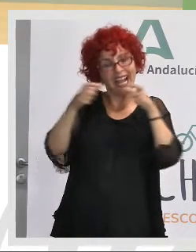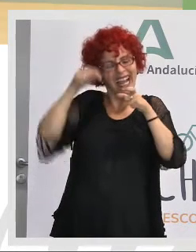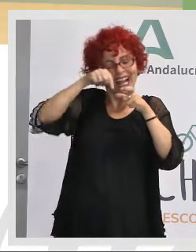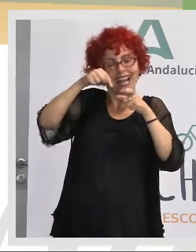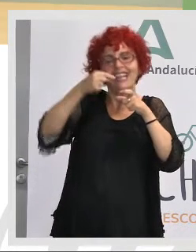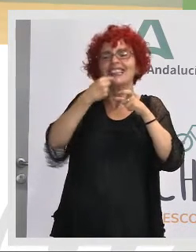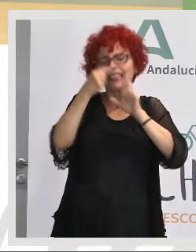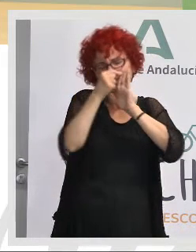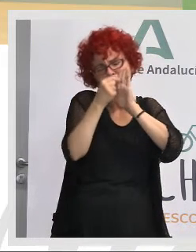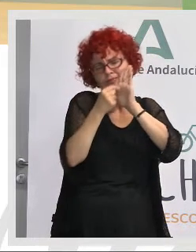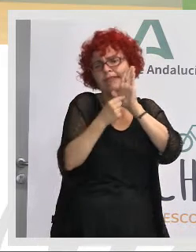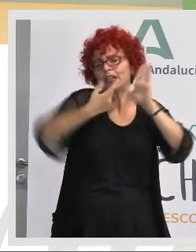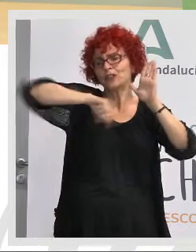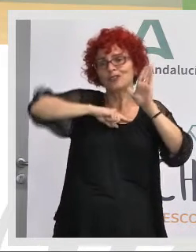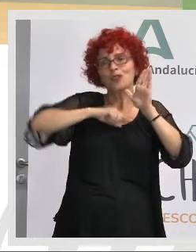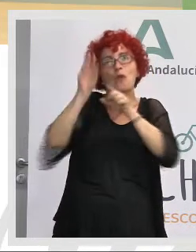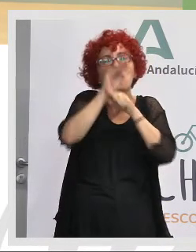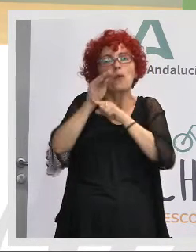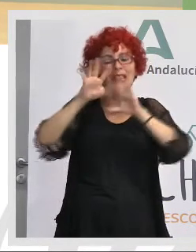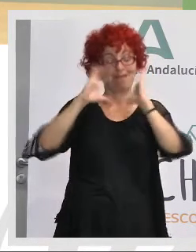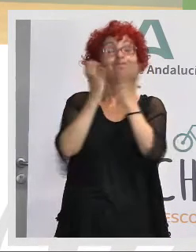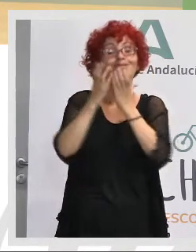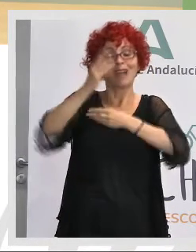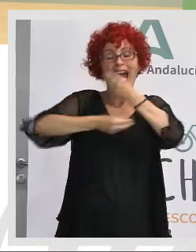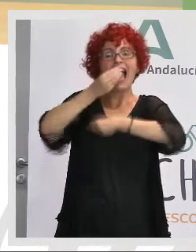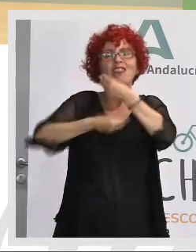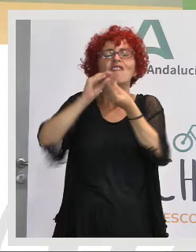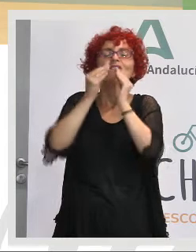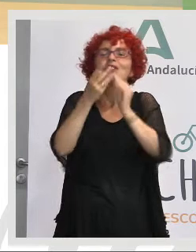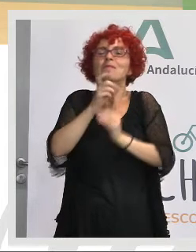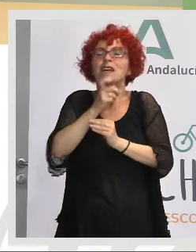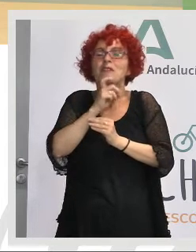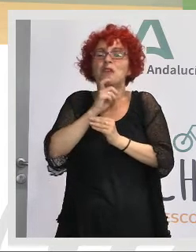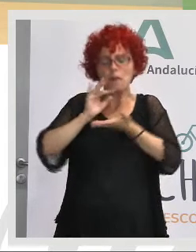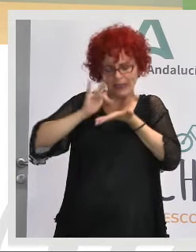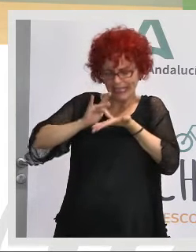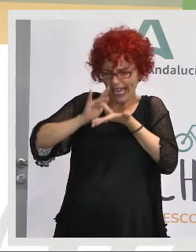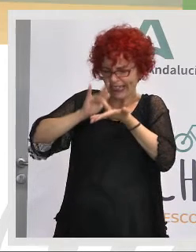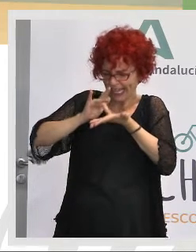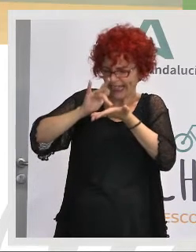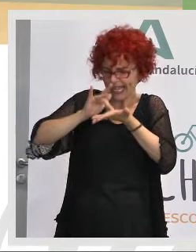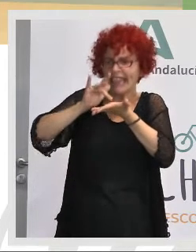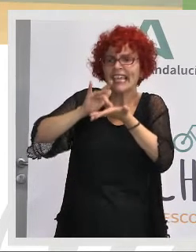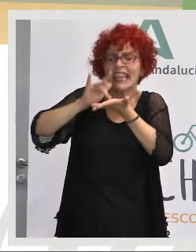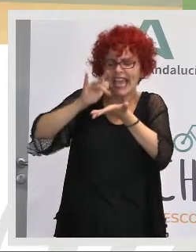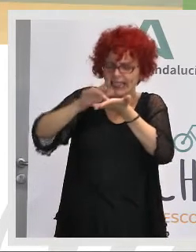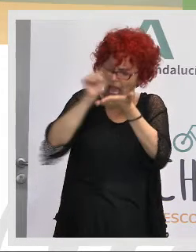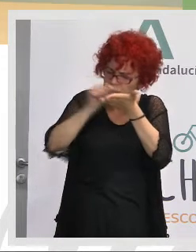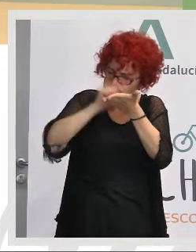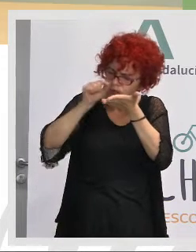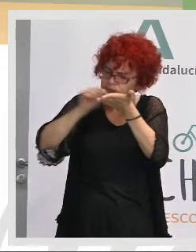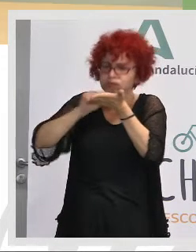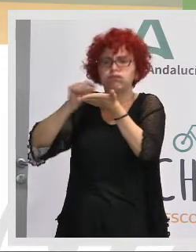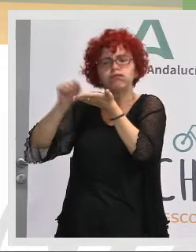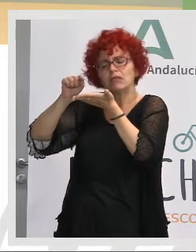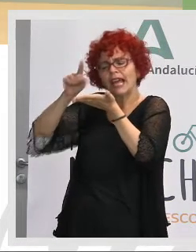movilidad sostenible y permite marcar en ese carné, apuntar, anotar los días en los que los niños, el alumnado, pues